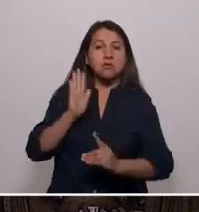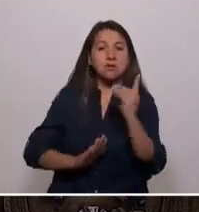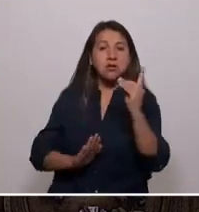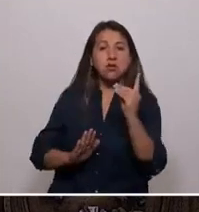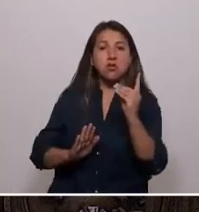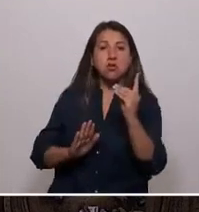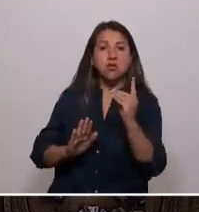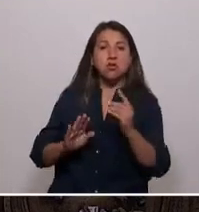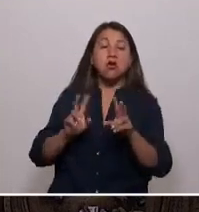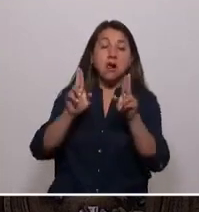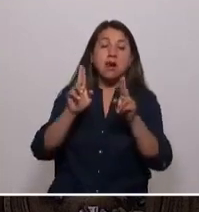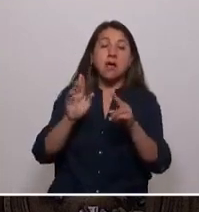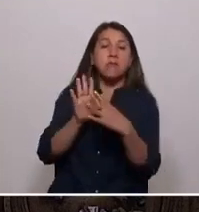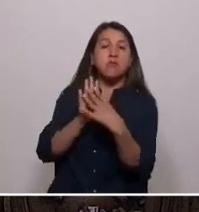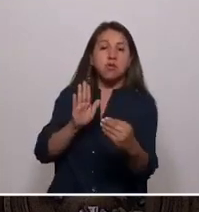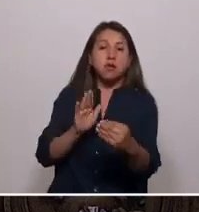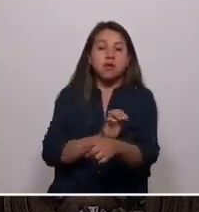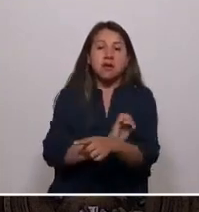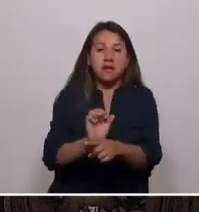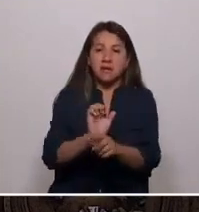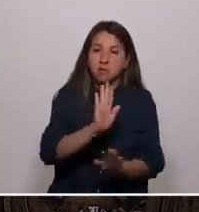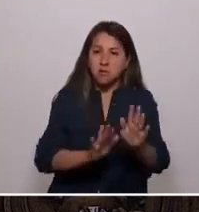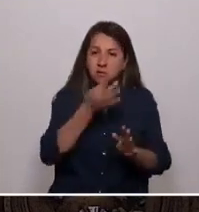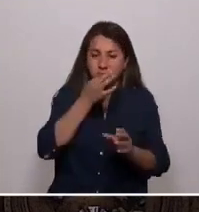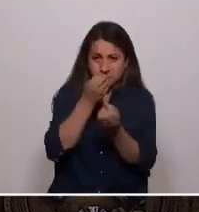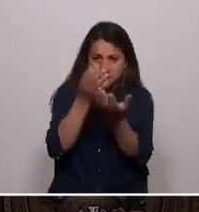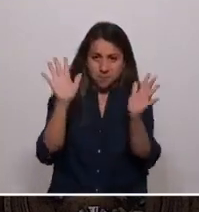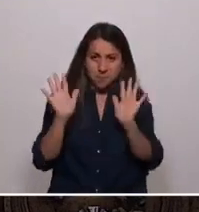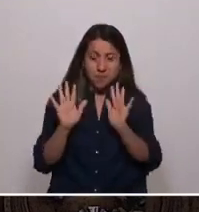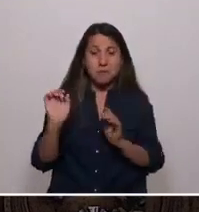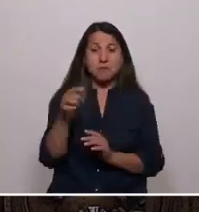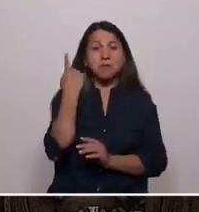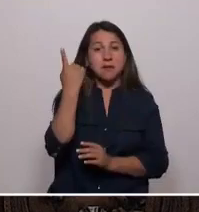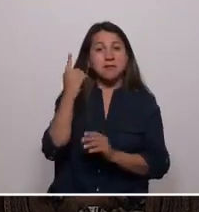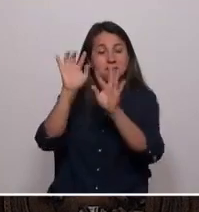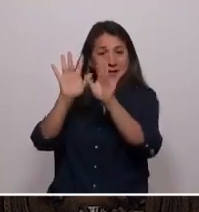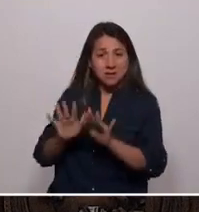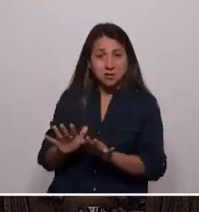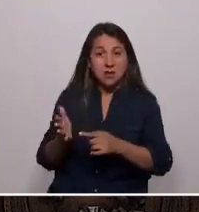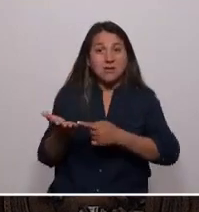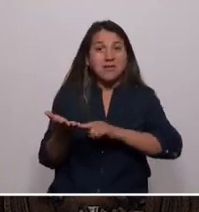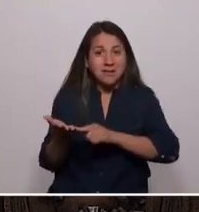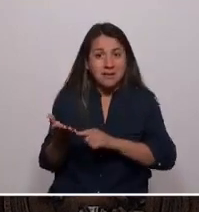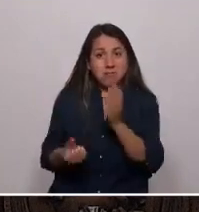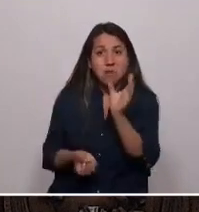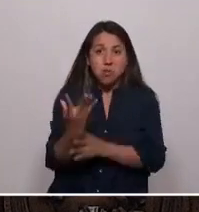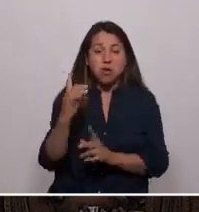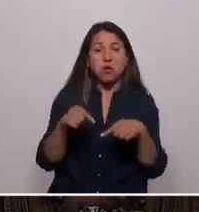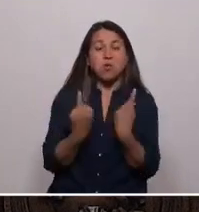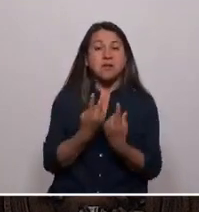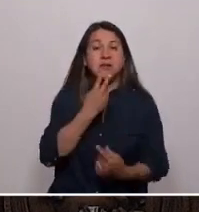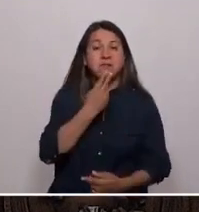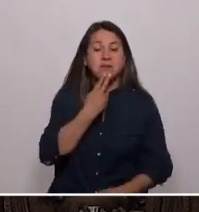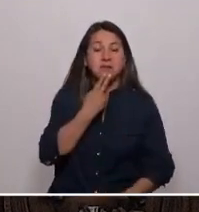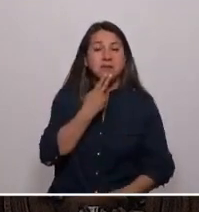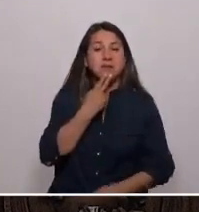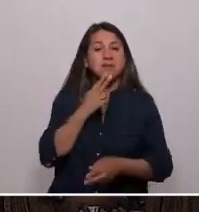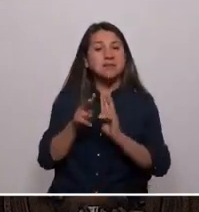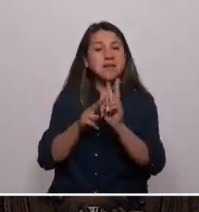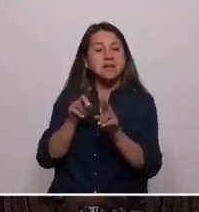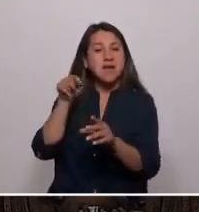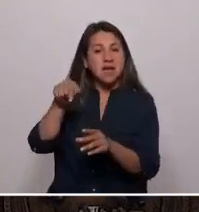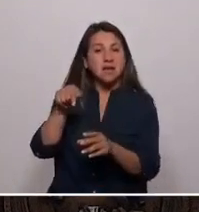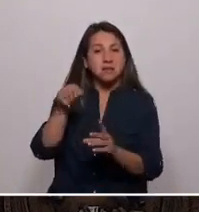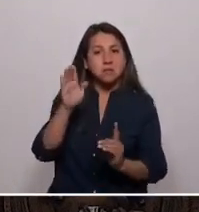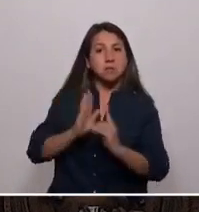un modelo sustentable. También será el primer texto de la era digital, en momentos donde nuestra vida crecientemente se desarrolla y también